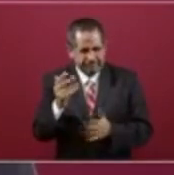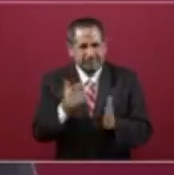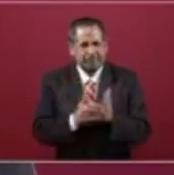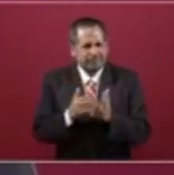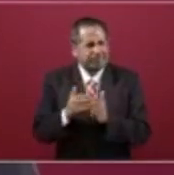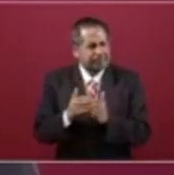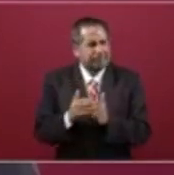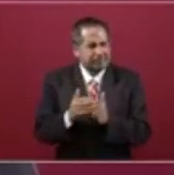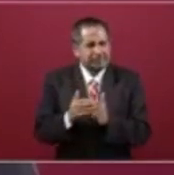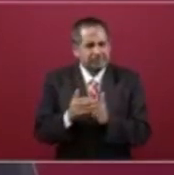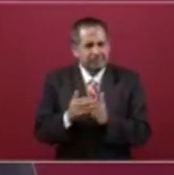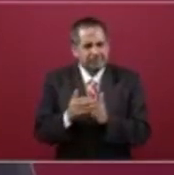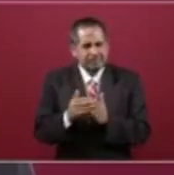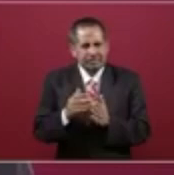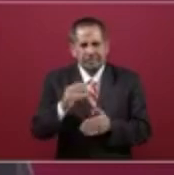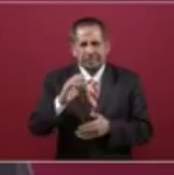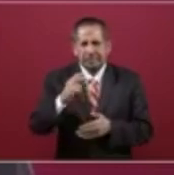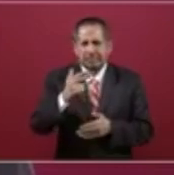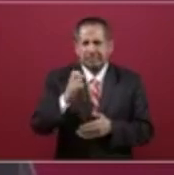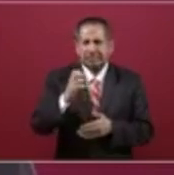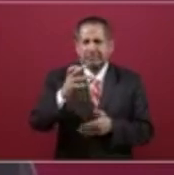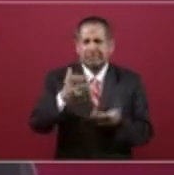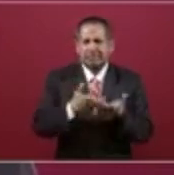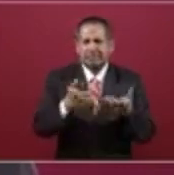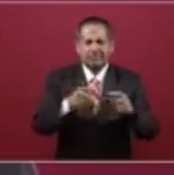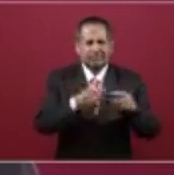millones de hectáreas.